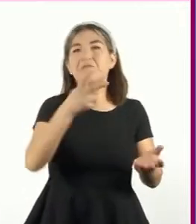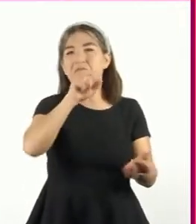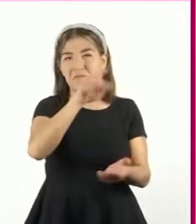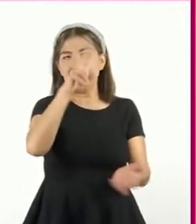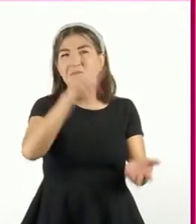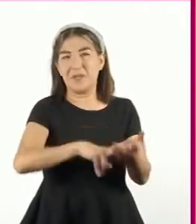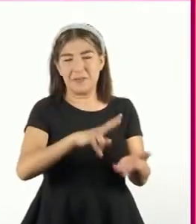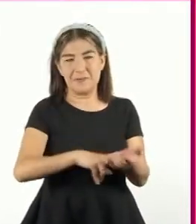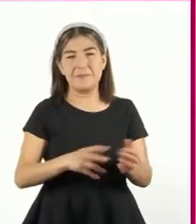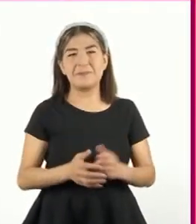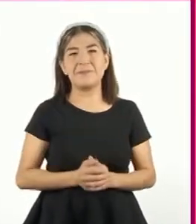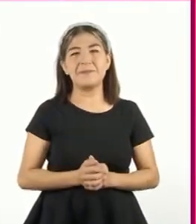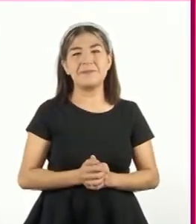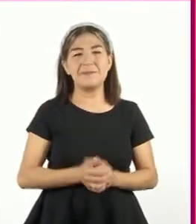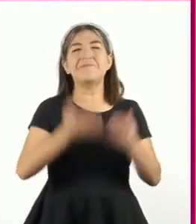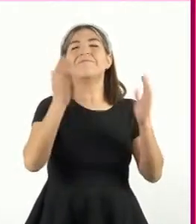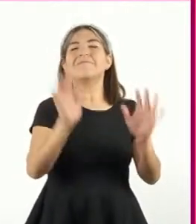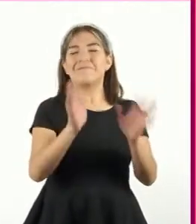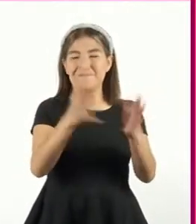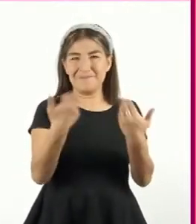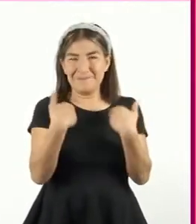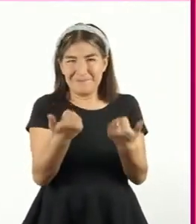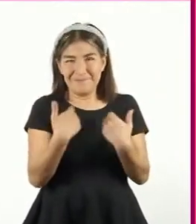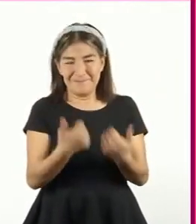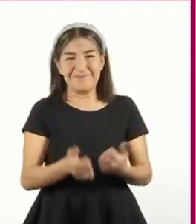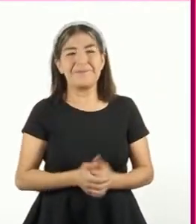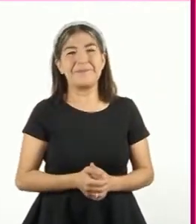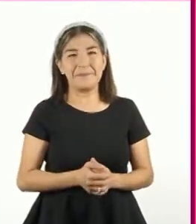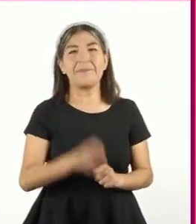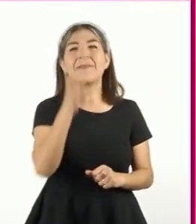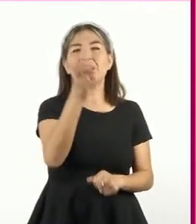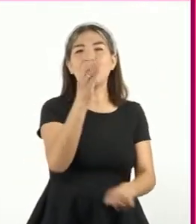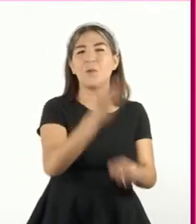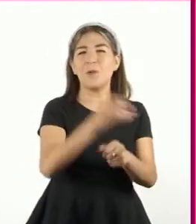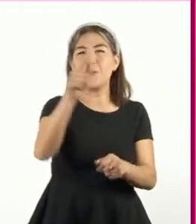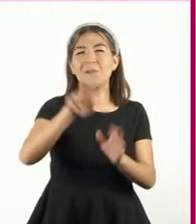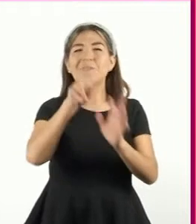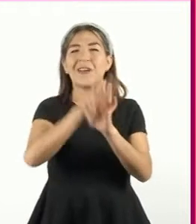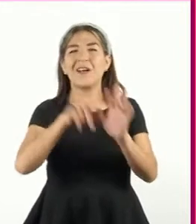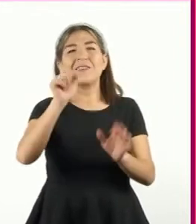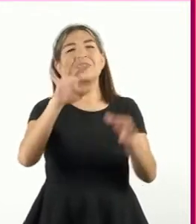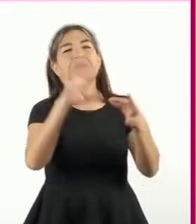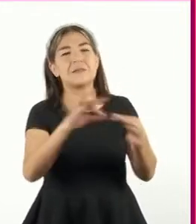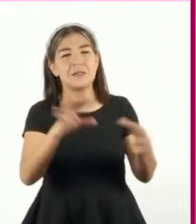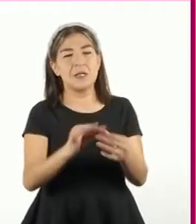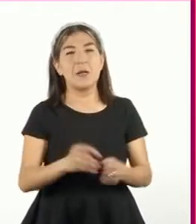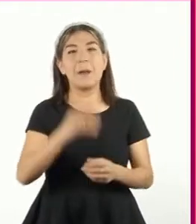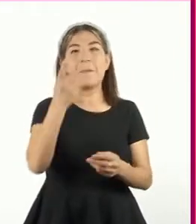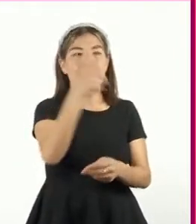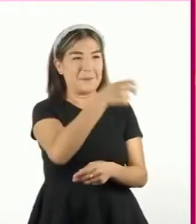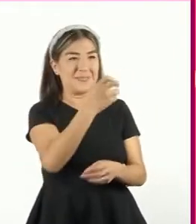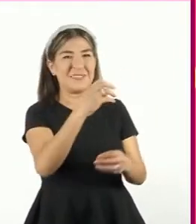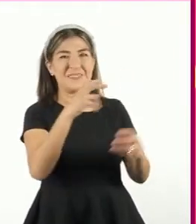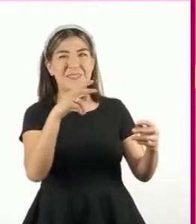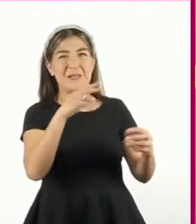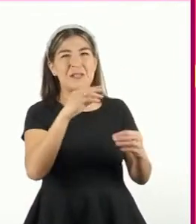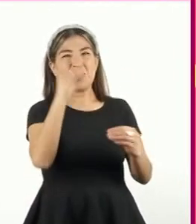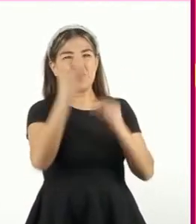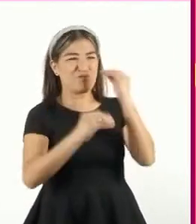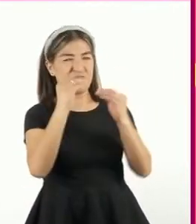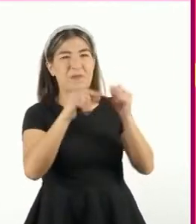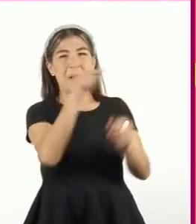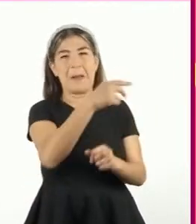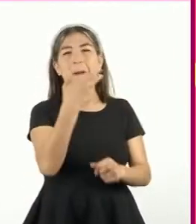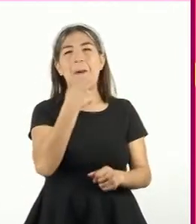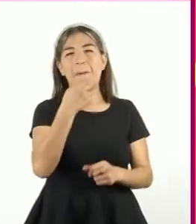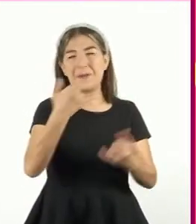valores. Ya entendí. Por eso el video comienza con la referencia a la pelea entre Miguel y Emilio.